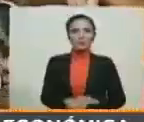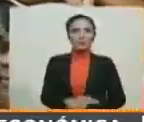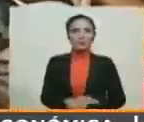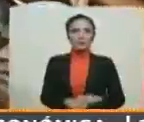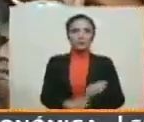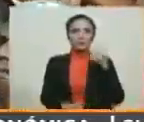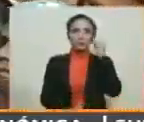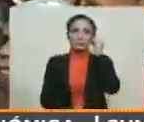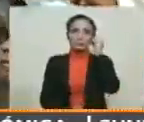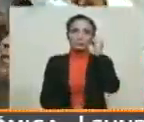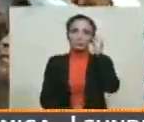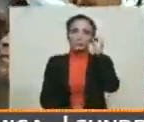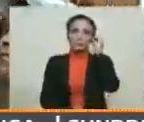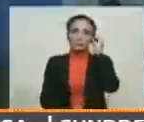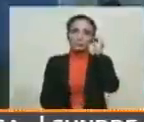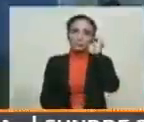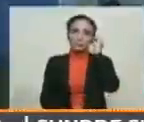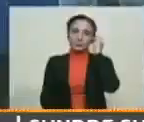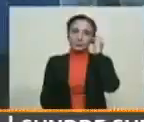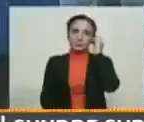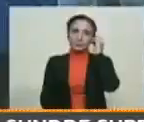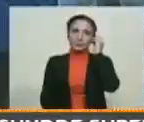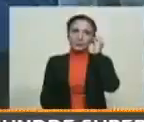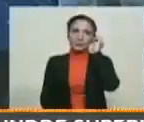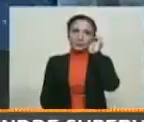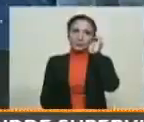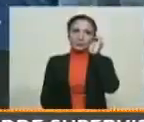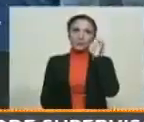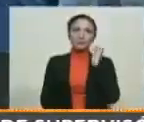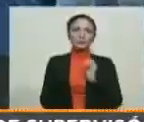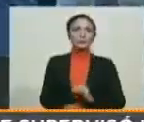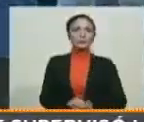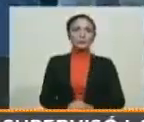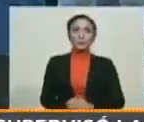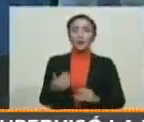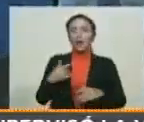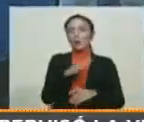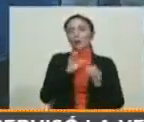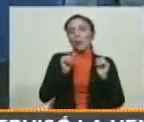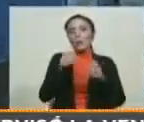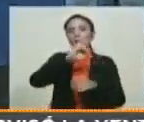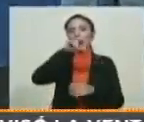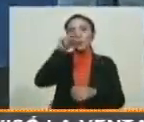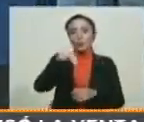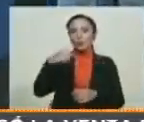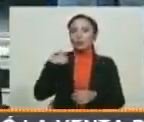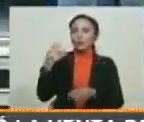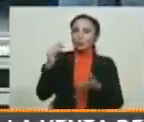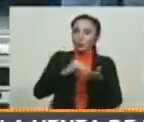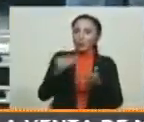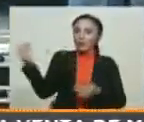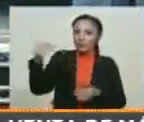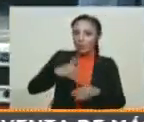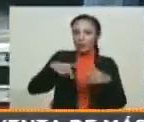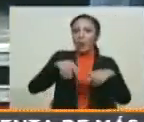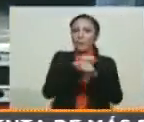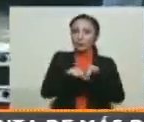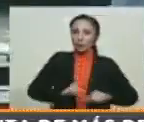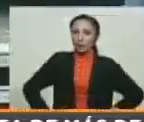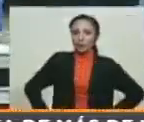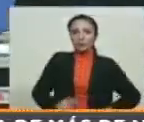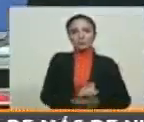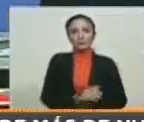yo voy a venir a portuguesa empezando junio podía venir ya